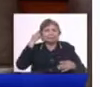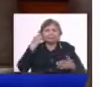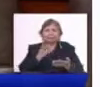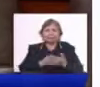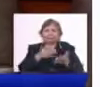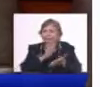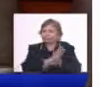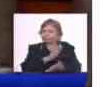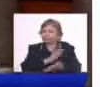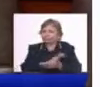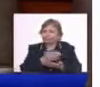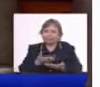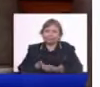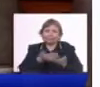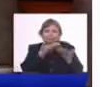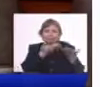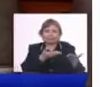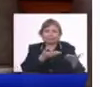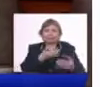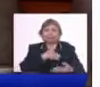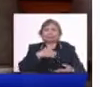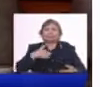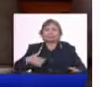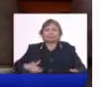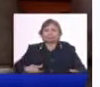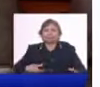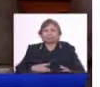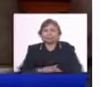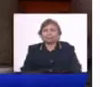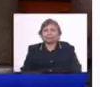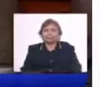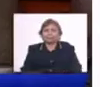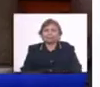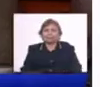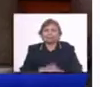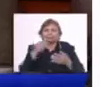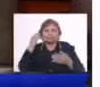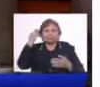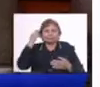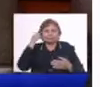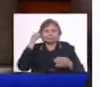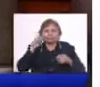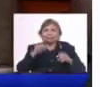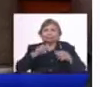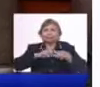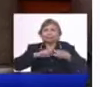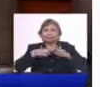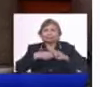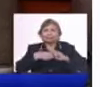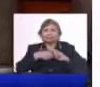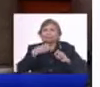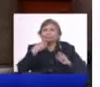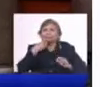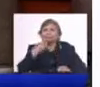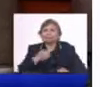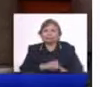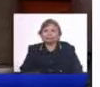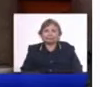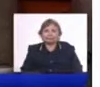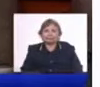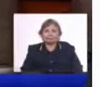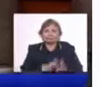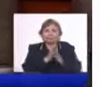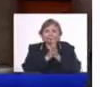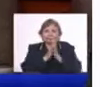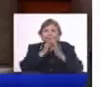el documento que le hemos alcanzado al presidente de la Comisión Constitución, la salida política a esta crisis es